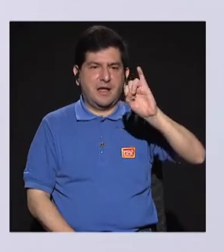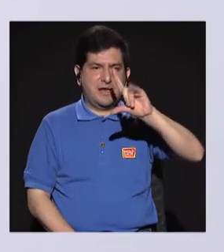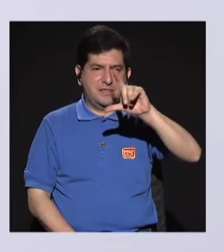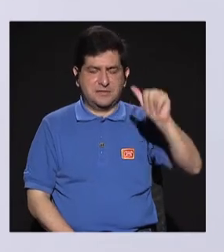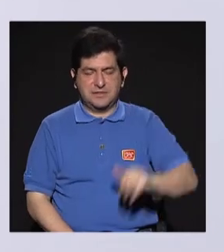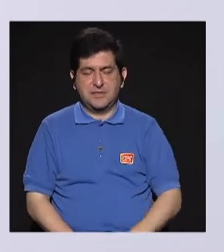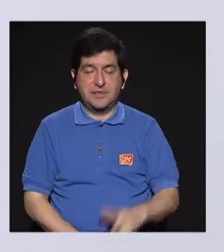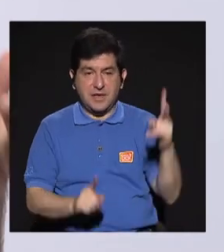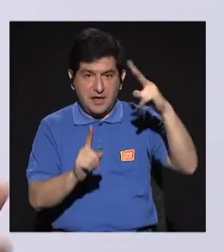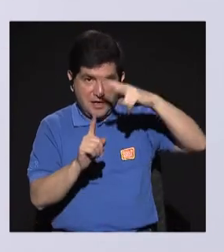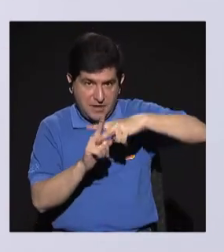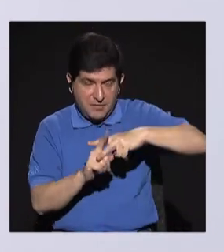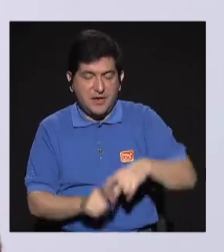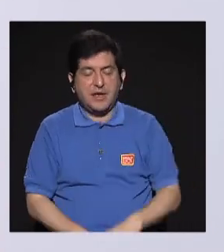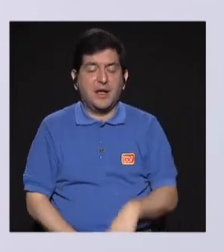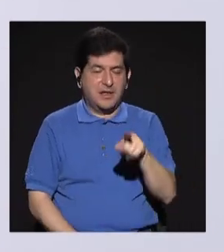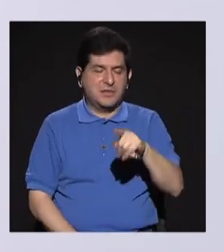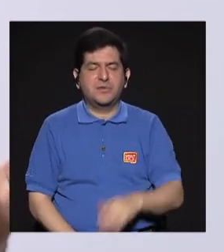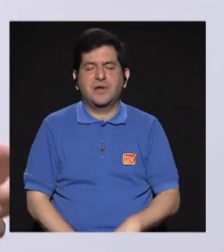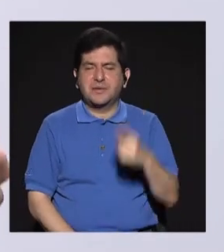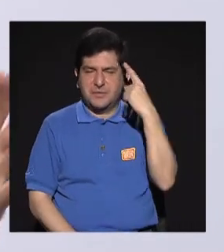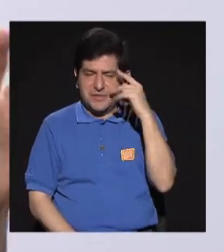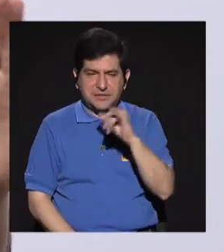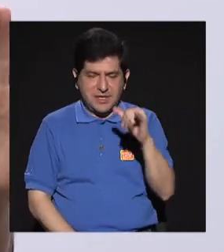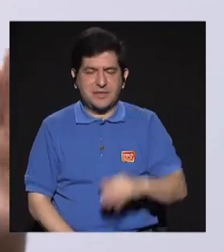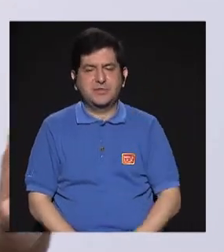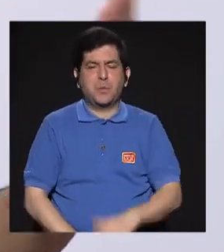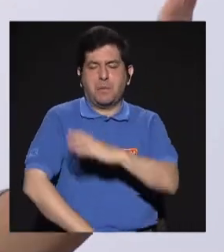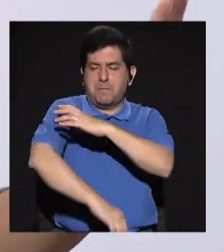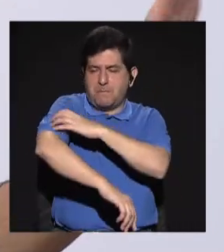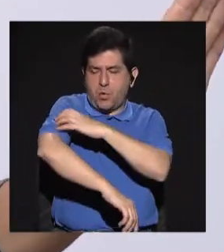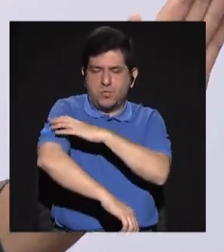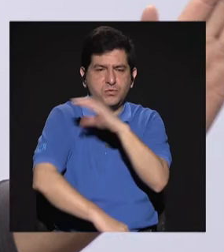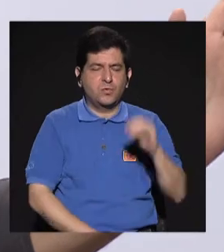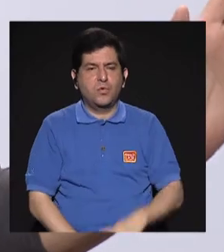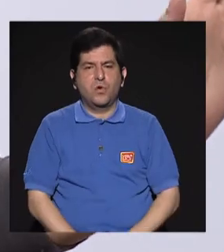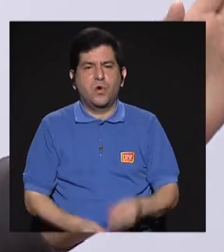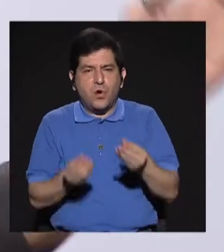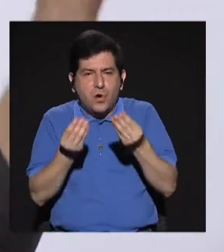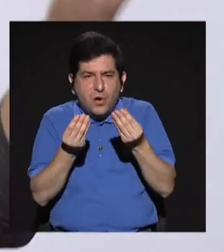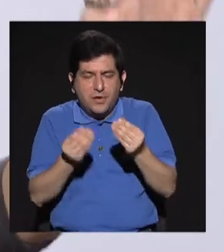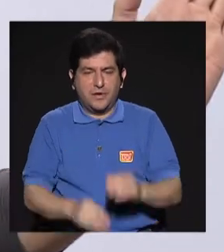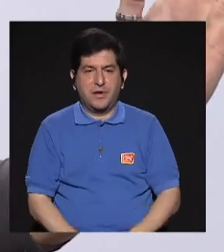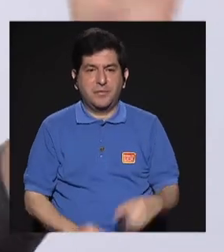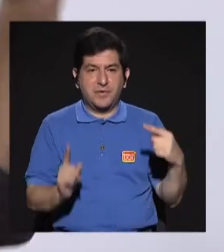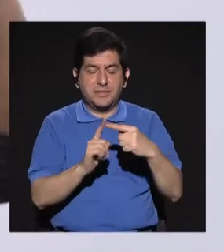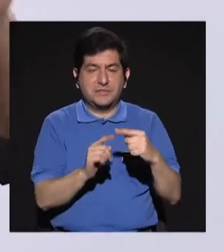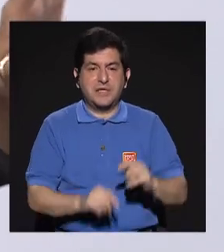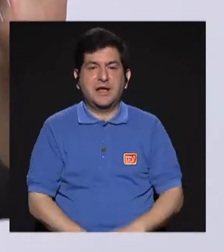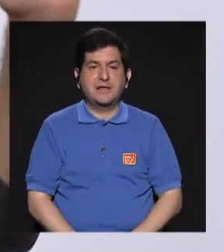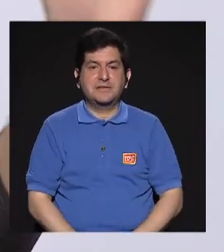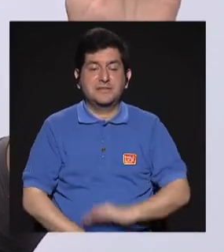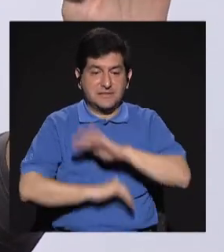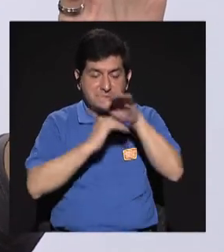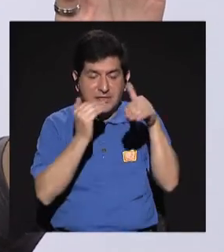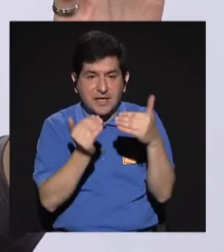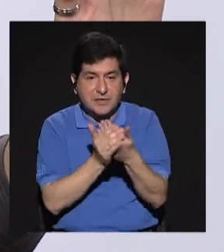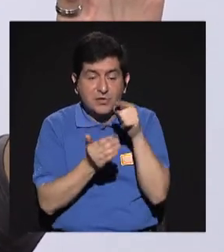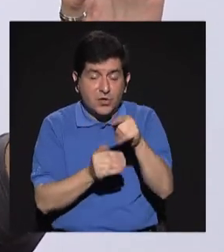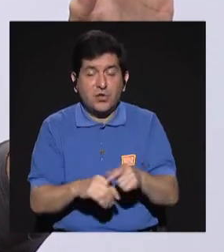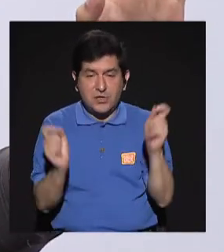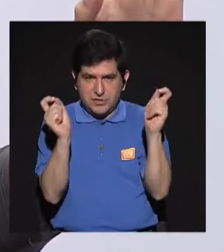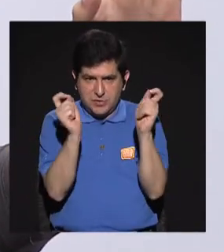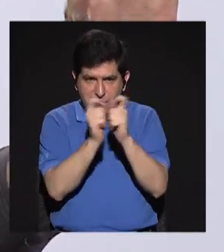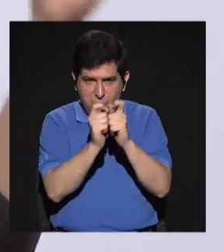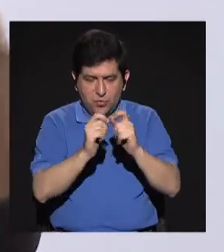tejidos músculos como decía nervios etcétera para obtener llegar hasta cubrir el borde del punto